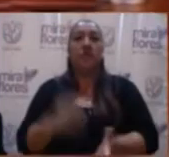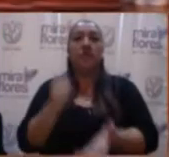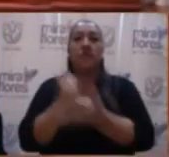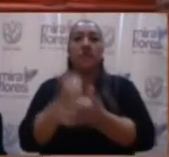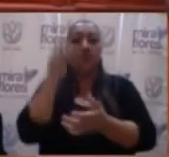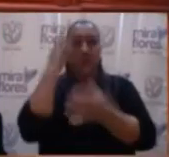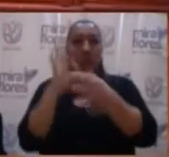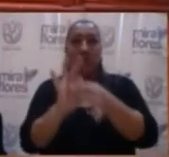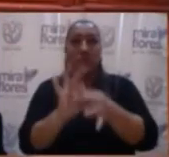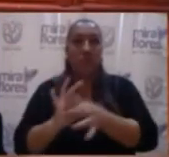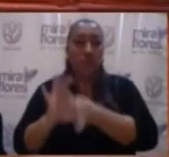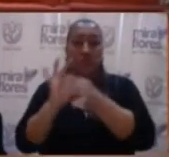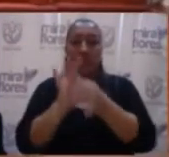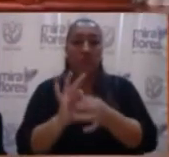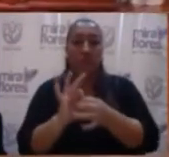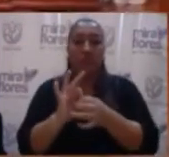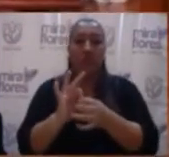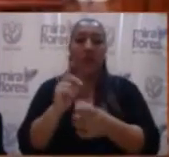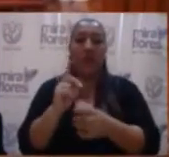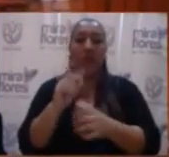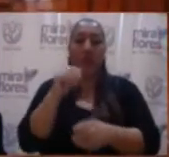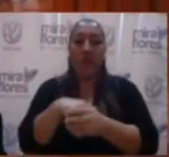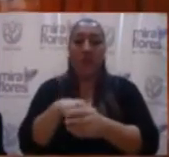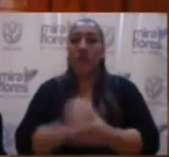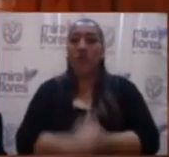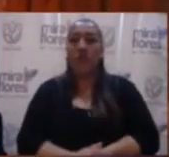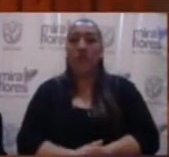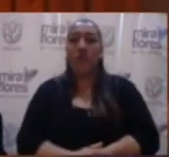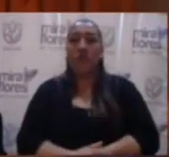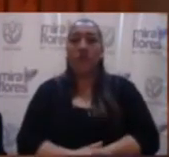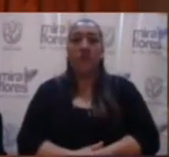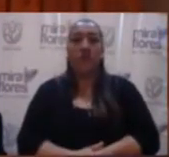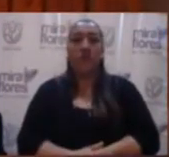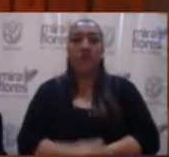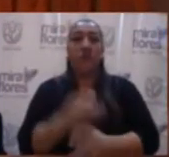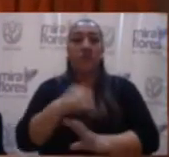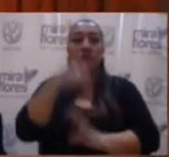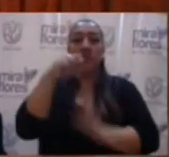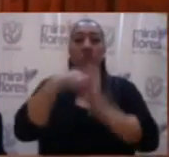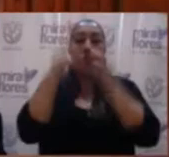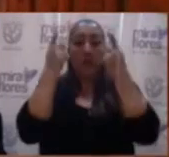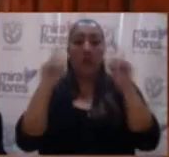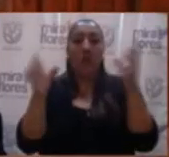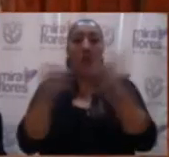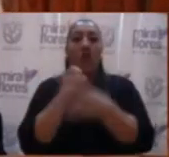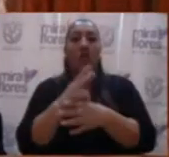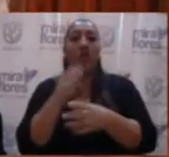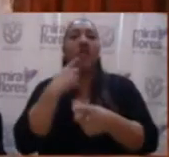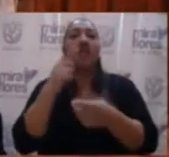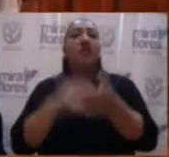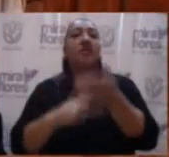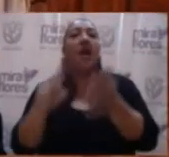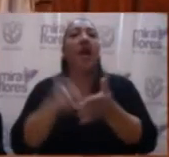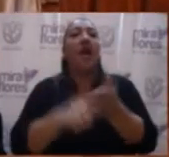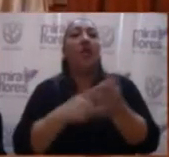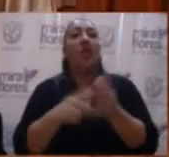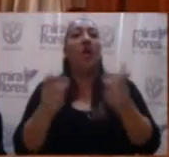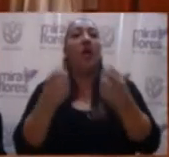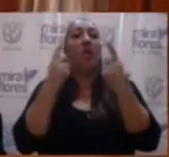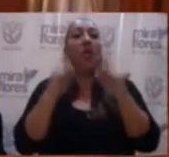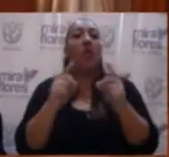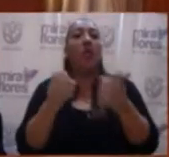aprueba por unanimidad de votos. Muchas gracias. Siguiente punto, por favor. Proyecto de acuerdo de Consejo que deja sin efecto el acuerdo de